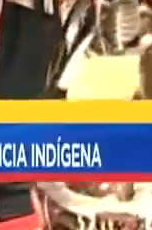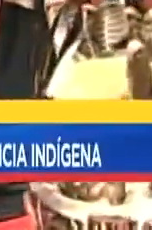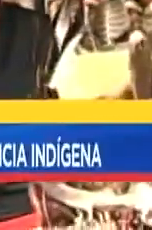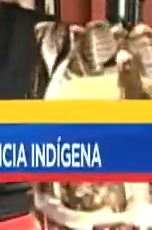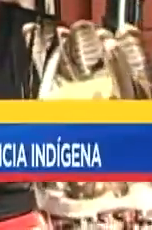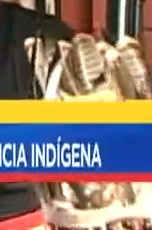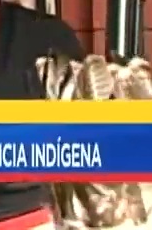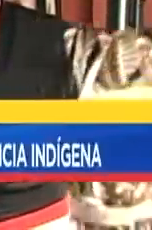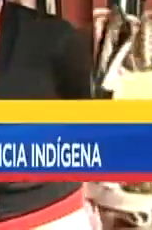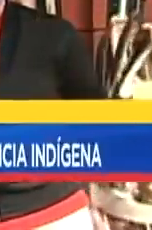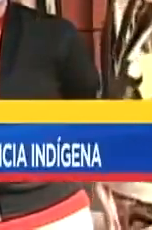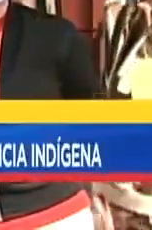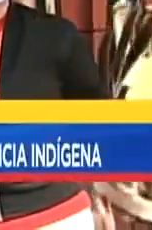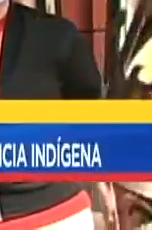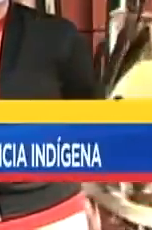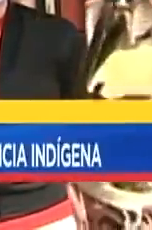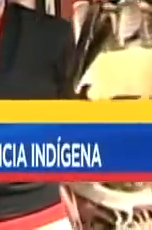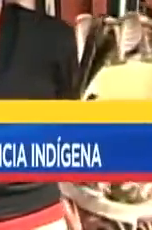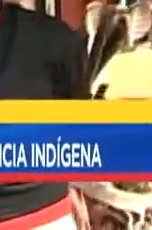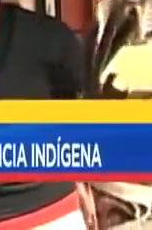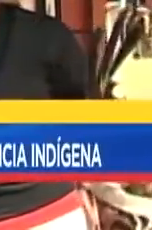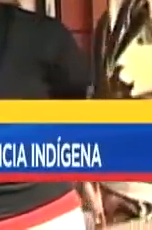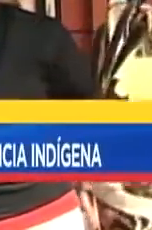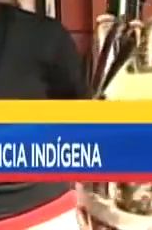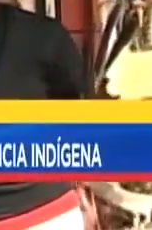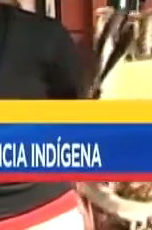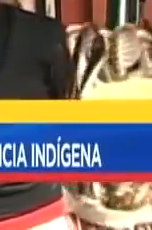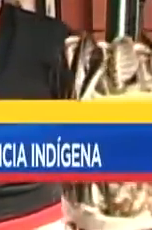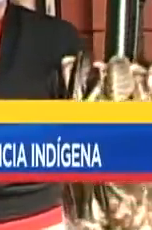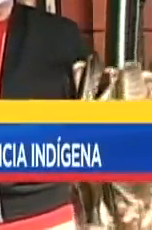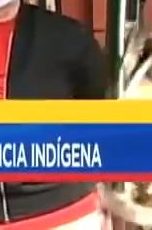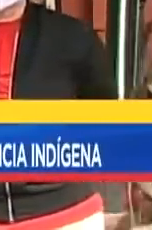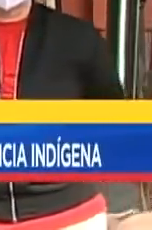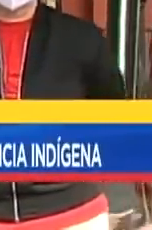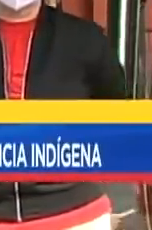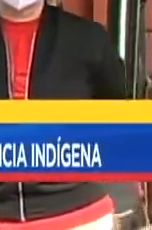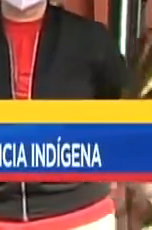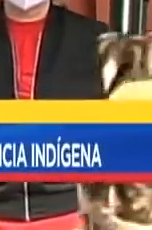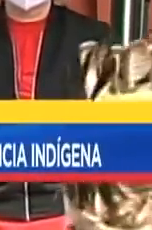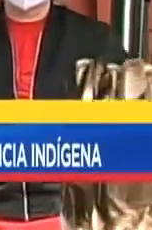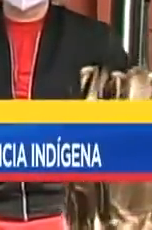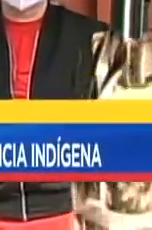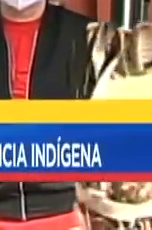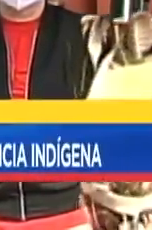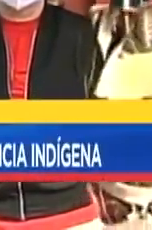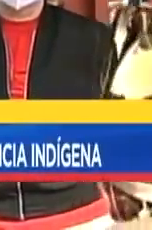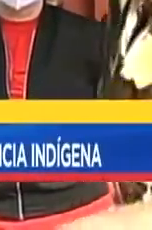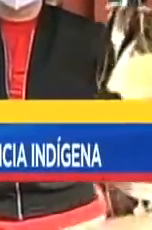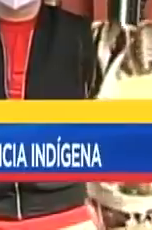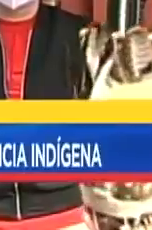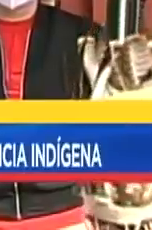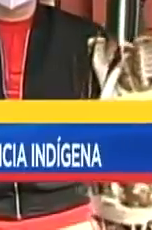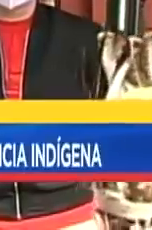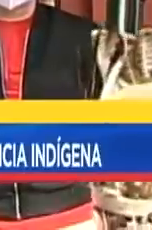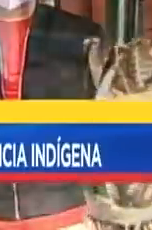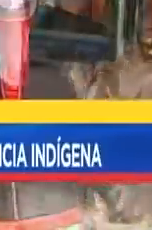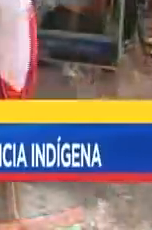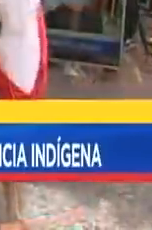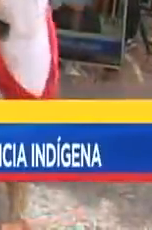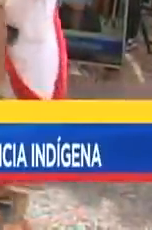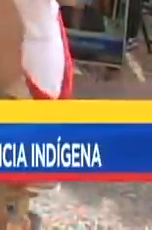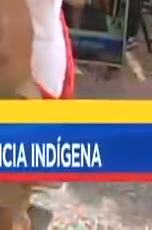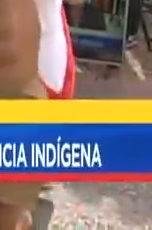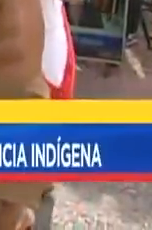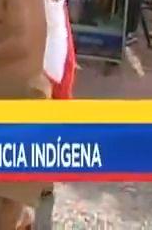maraca, que se entremezclan con danzas tradicionales del pueblo gallón. En el desarrollo de este ritual